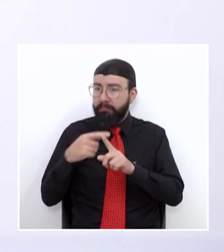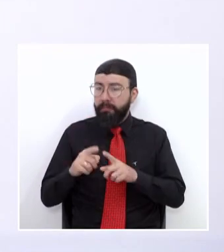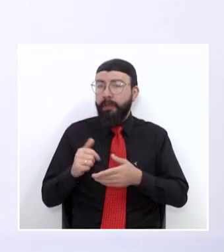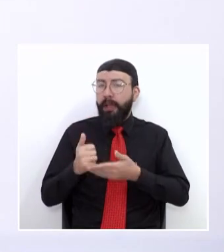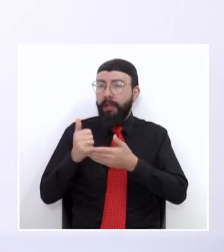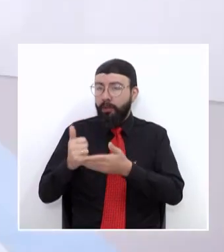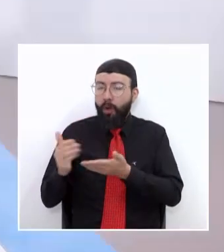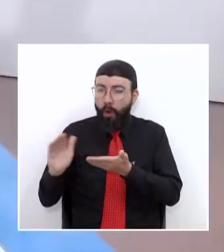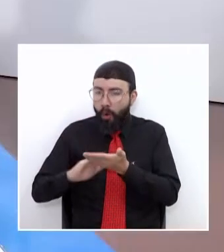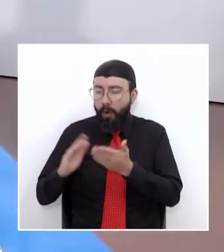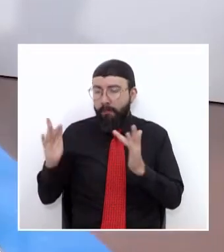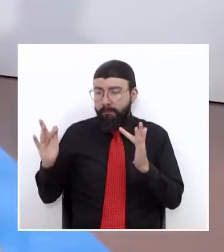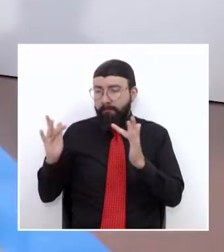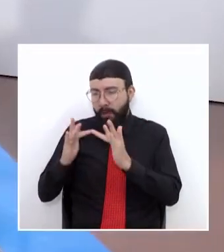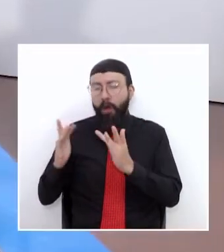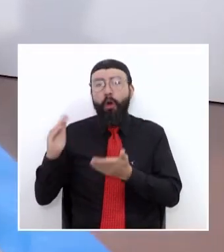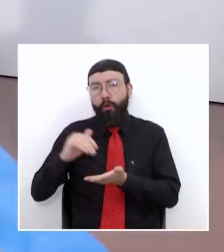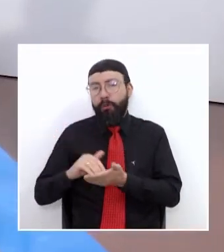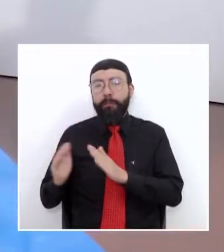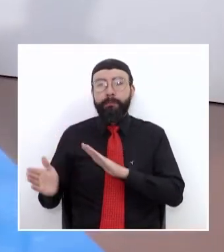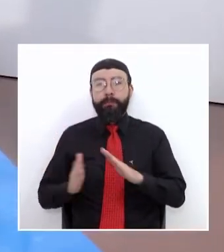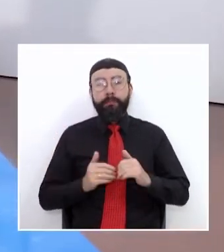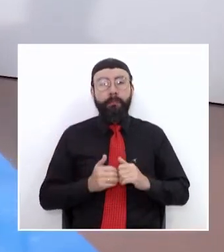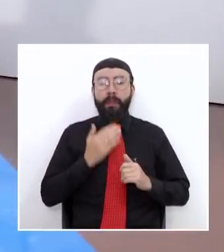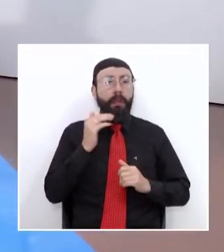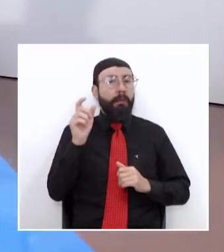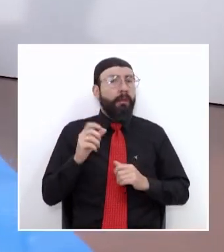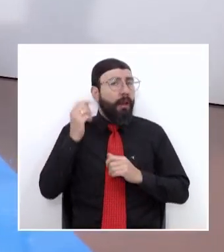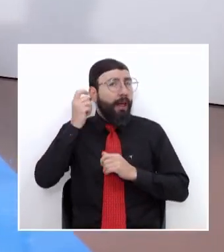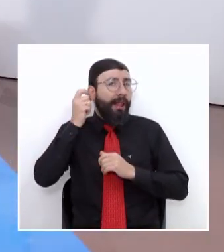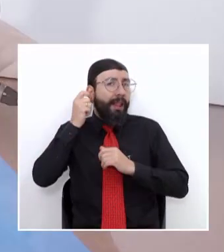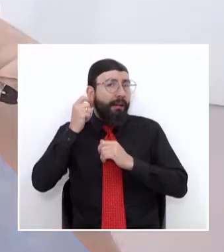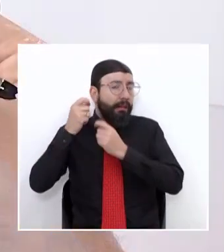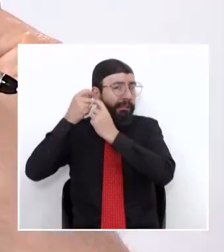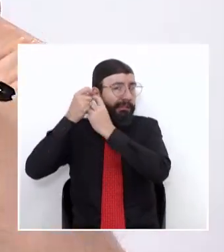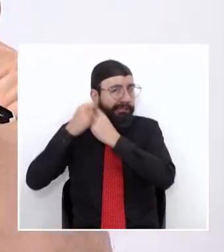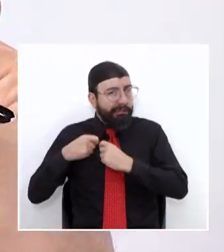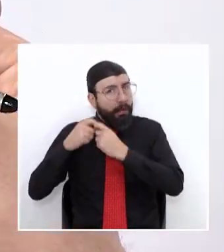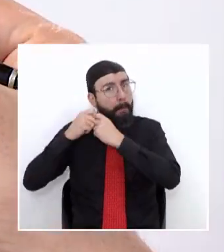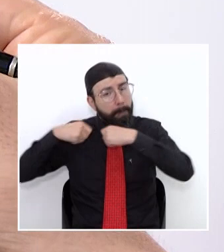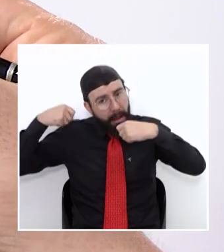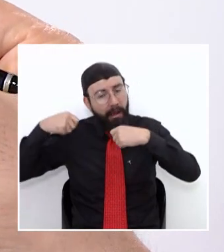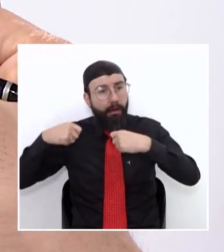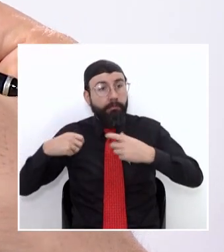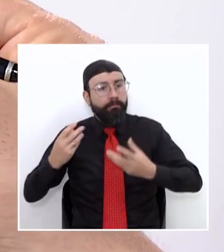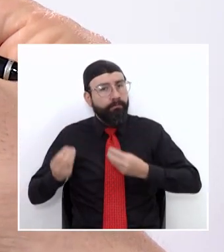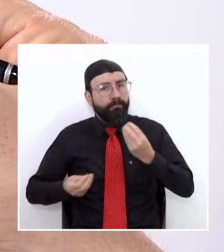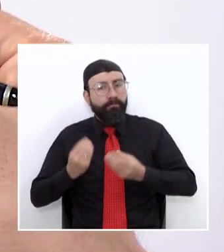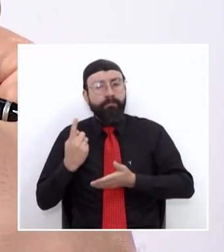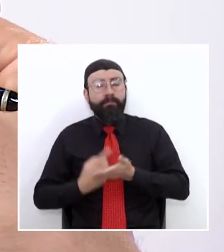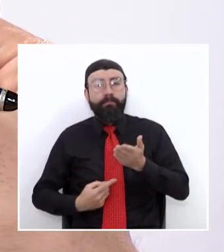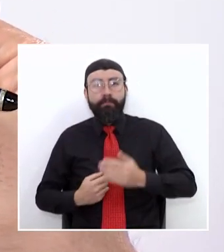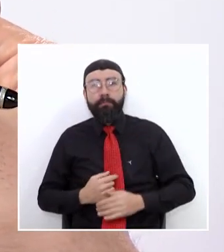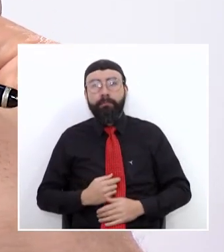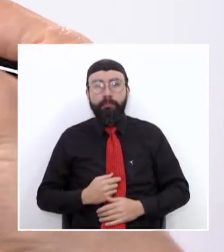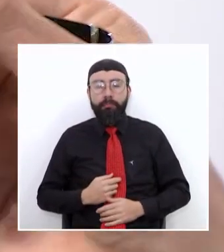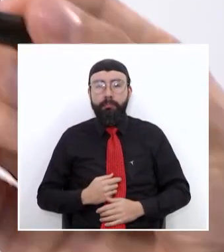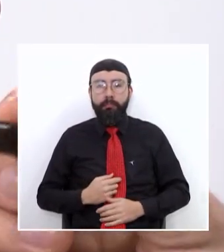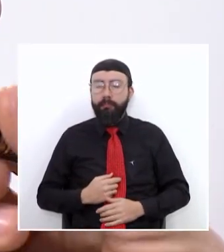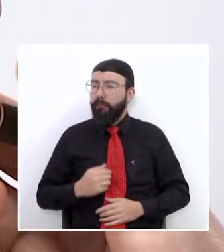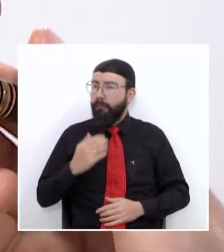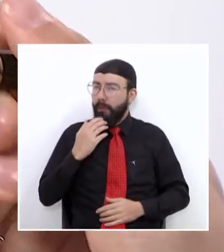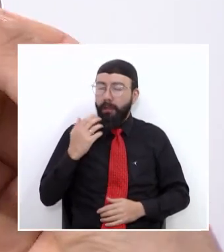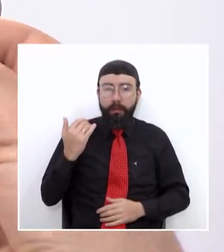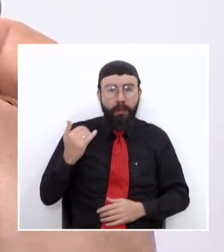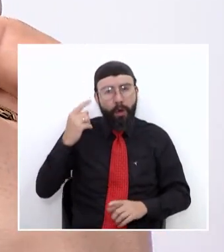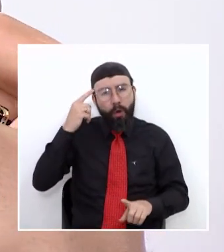la desinterferencia. Bueno, la otra, se le rompió la oreja ahí, se la trancó el arito y le pasó. Lo ideal es, se rompió, ¿no es cierto? Lo